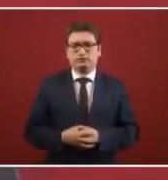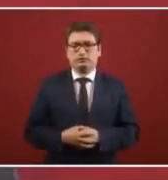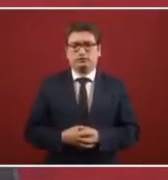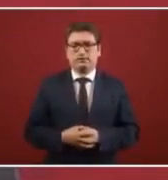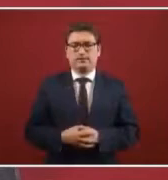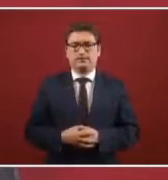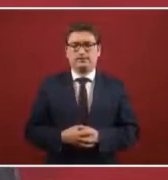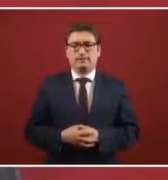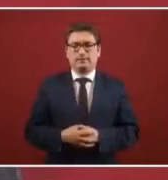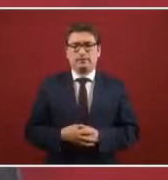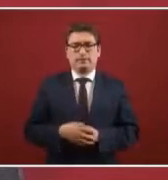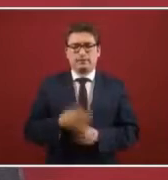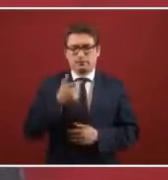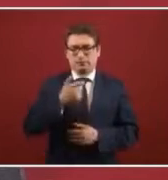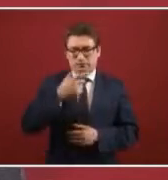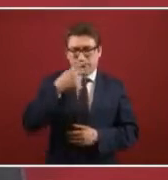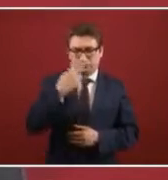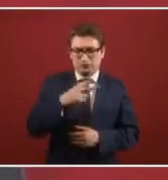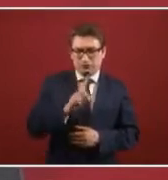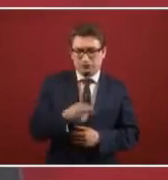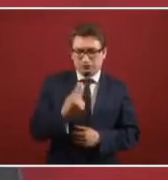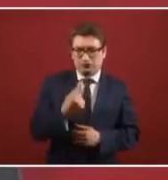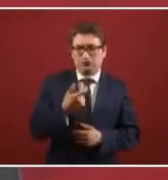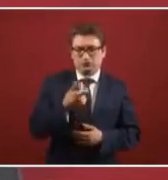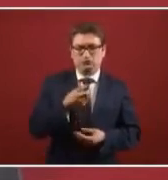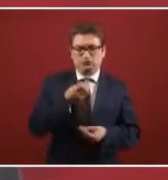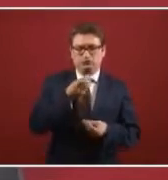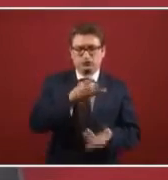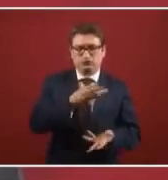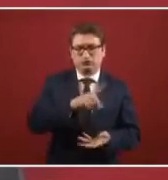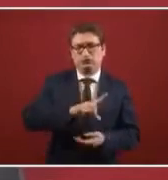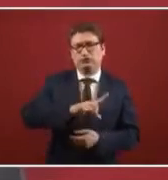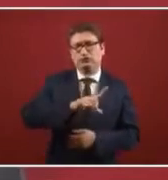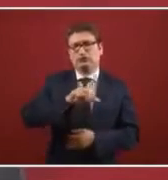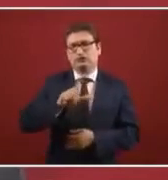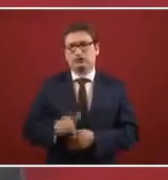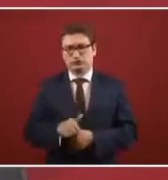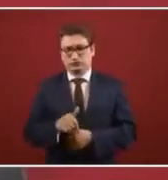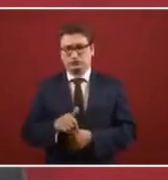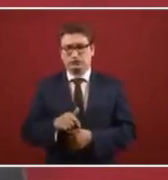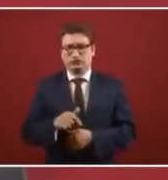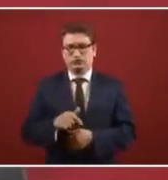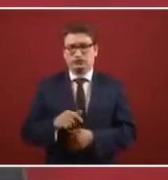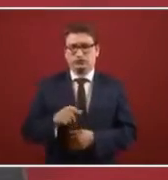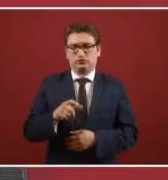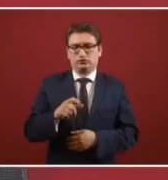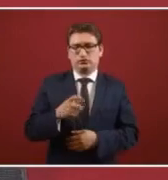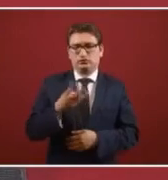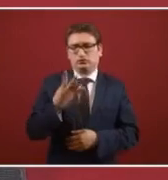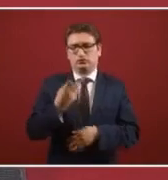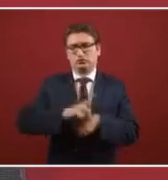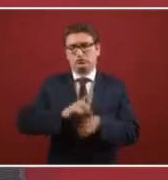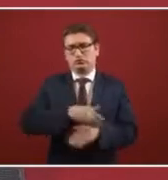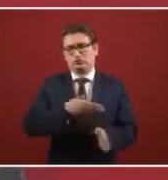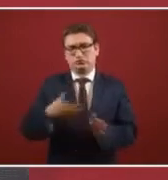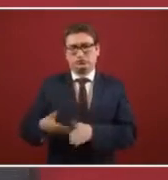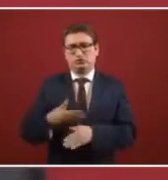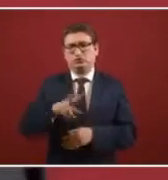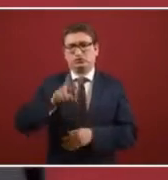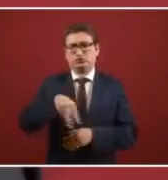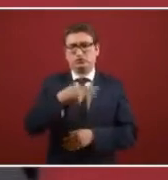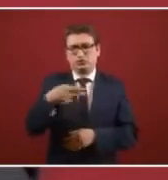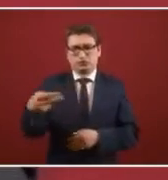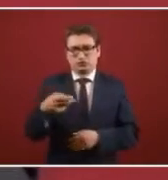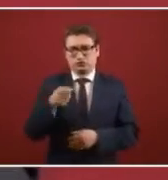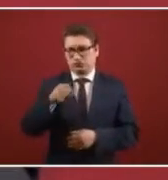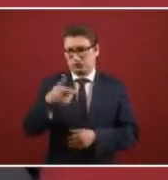for en moneda nacional y en dólar, in national money y and dollars. posteriormente, 4 días después, fueron en euros, igual